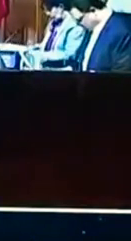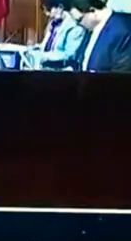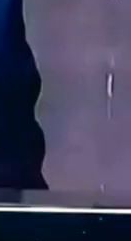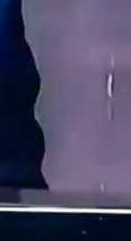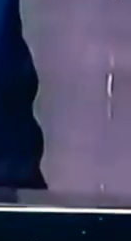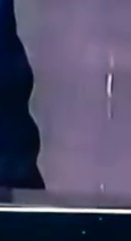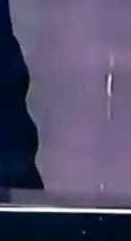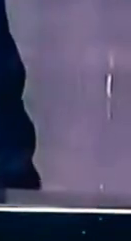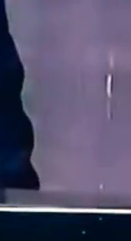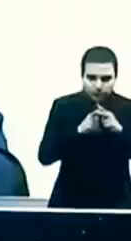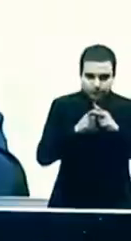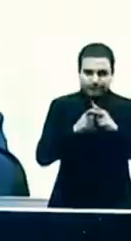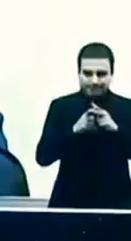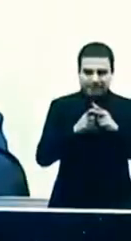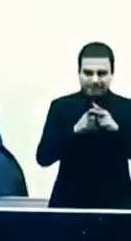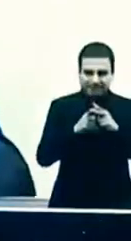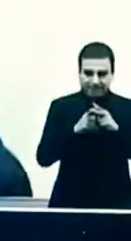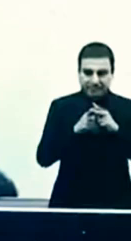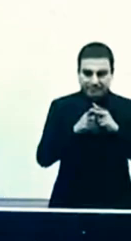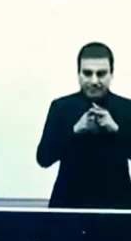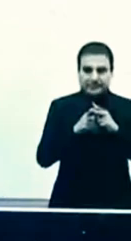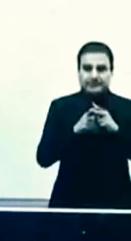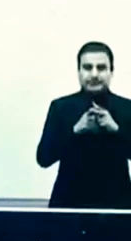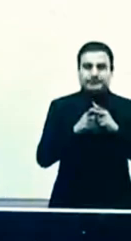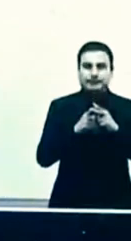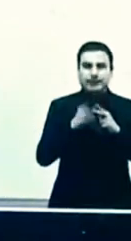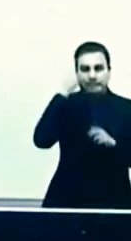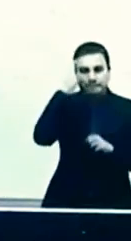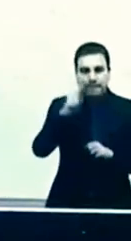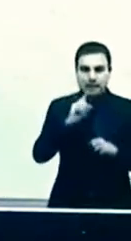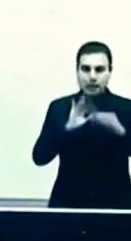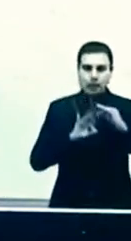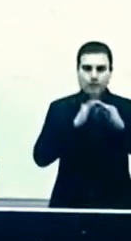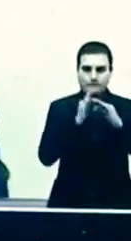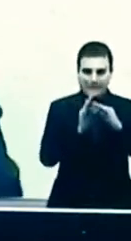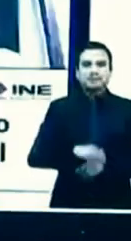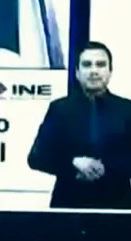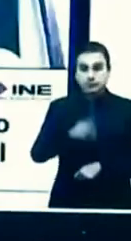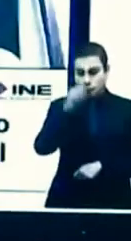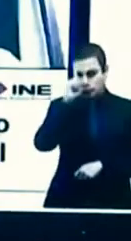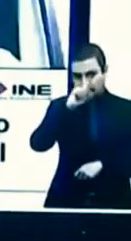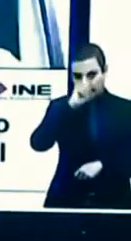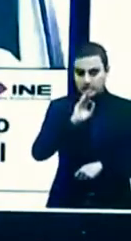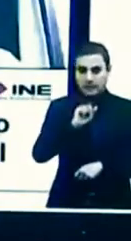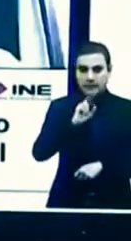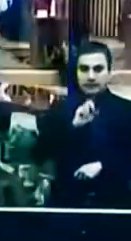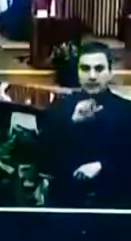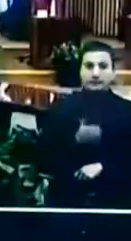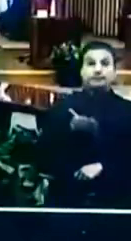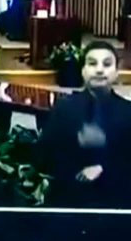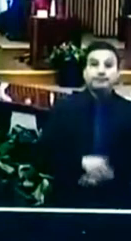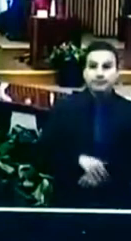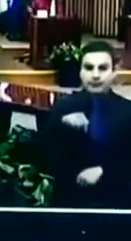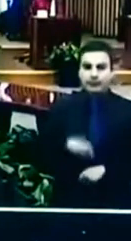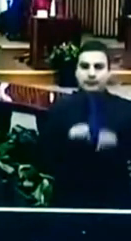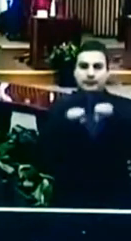constitucional sobre paridad. La ley de la victoria es claro para las mujeres esta vez, una vez más, porque pues lo estamos